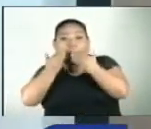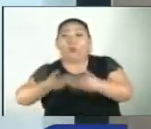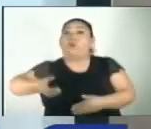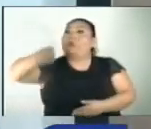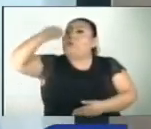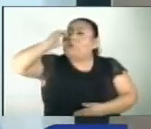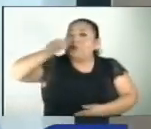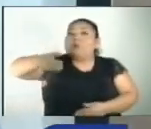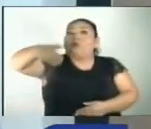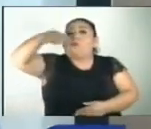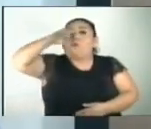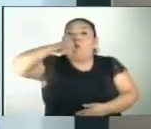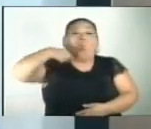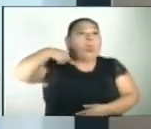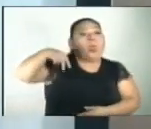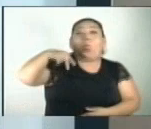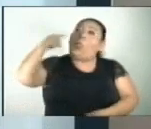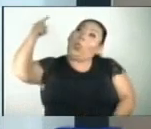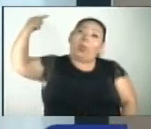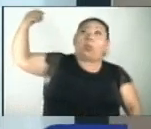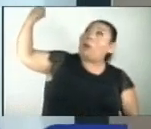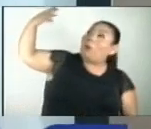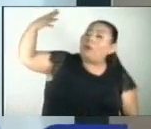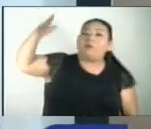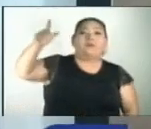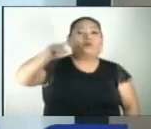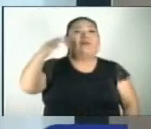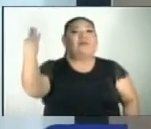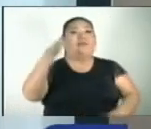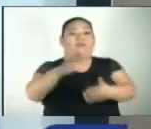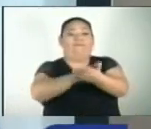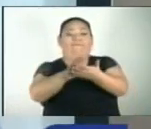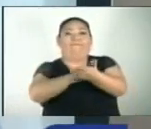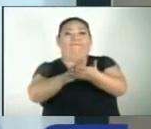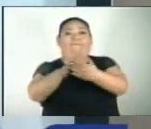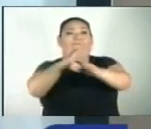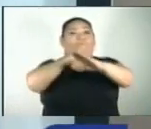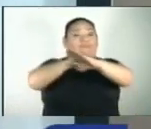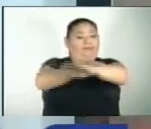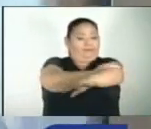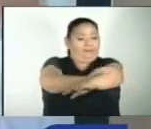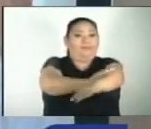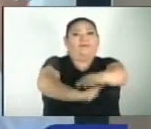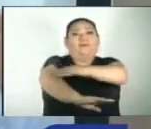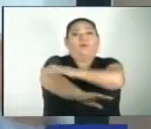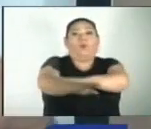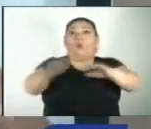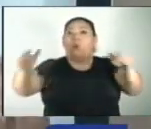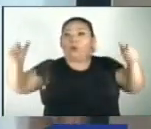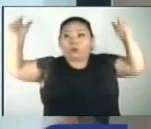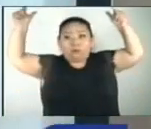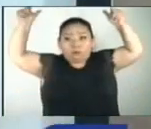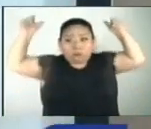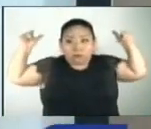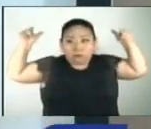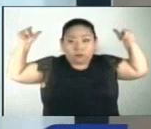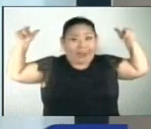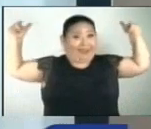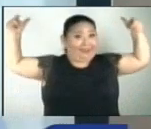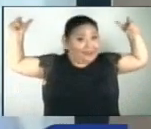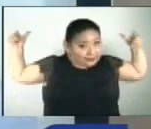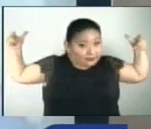evitar exponernos directamente al sol utilizando algún protector como un sombrero de ala